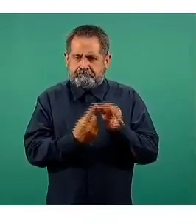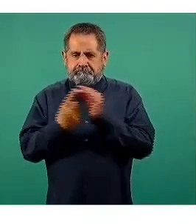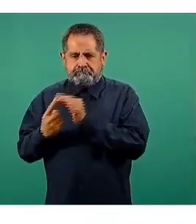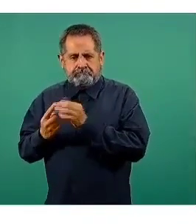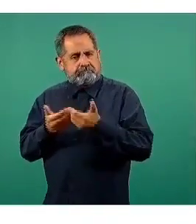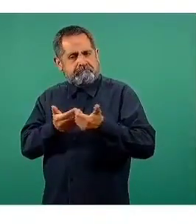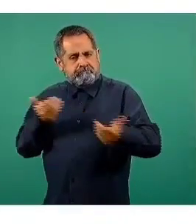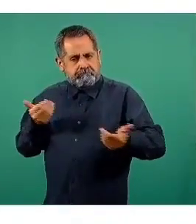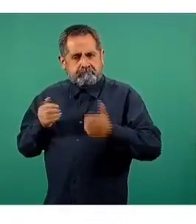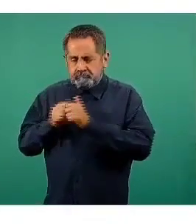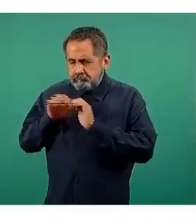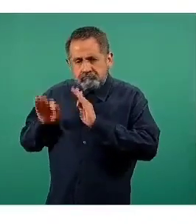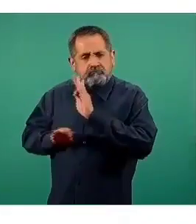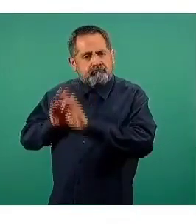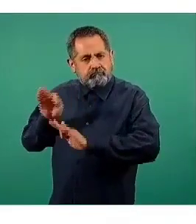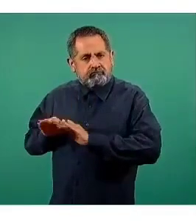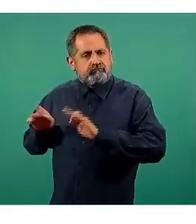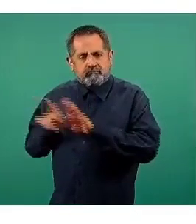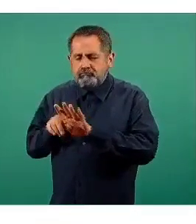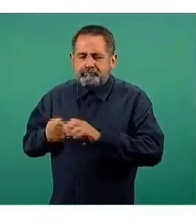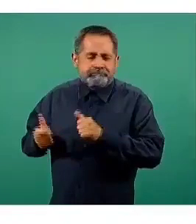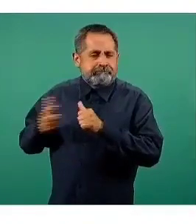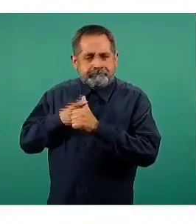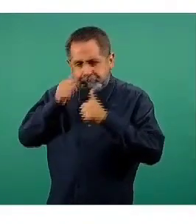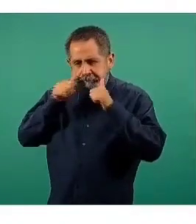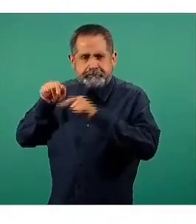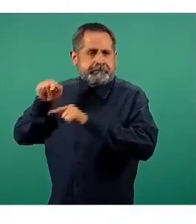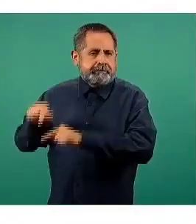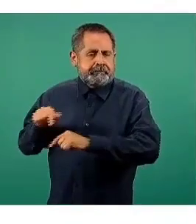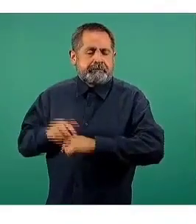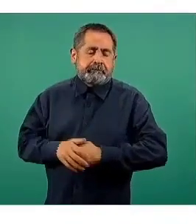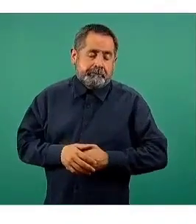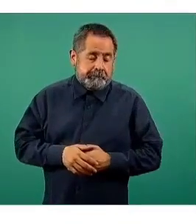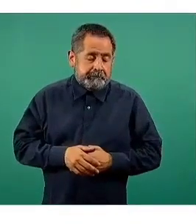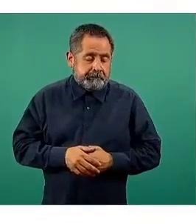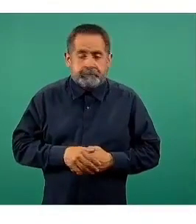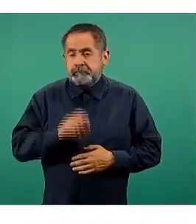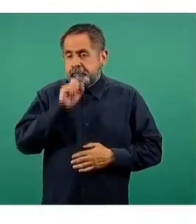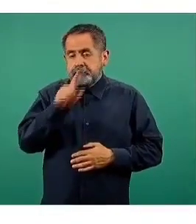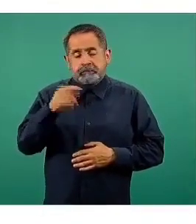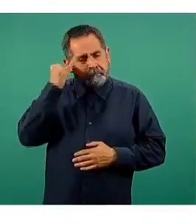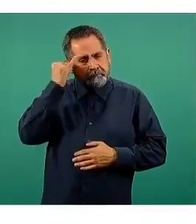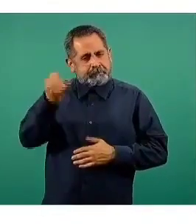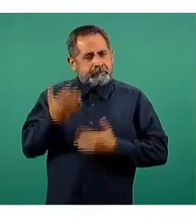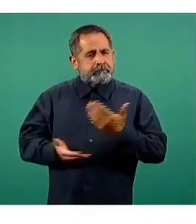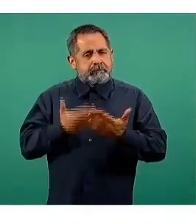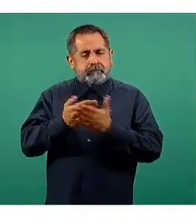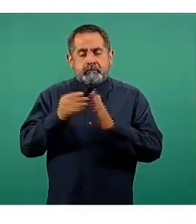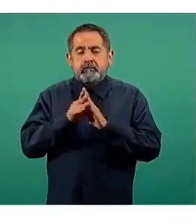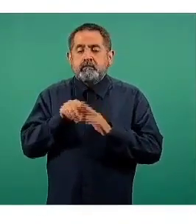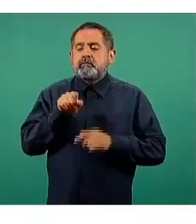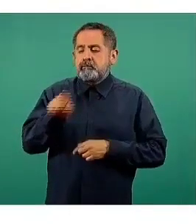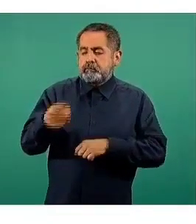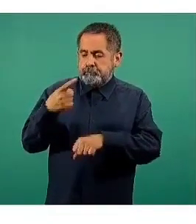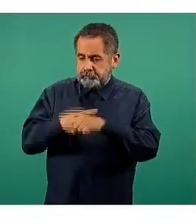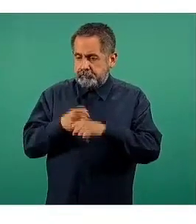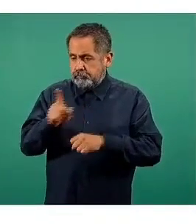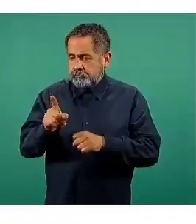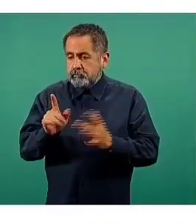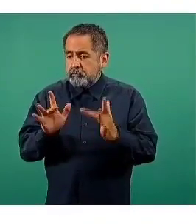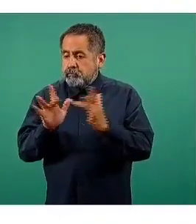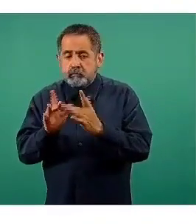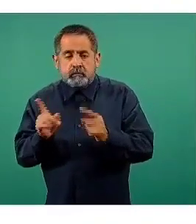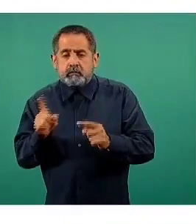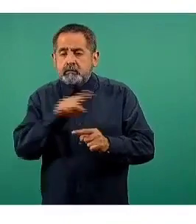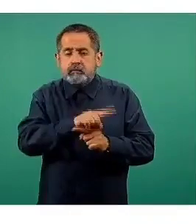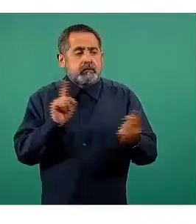salud basadas en atención primaria de la salud. También se propone rastrear los contactos y ponerlos en cuarentena